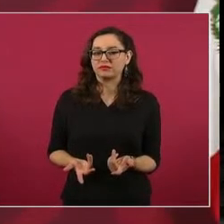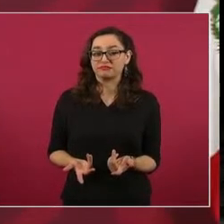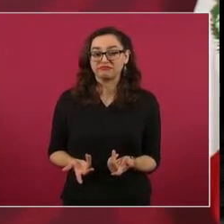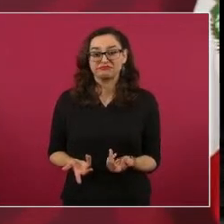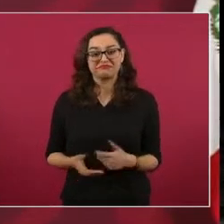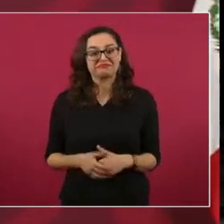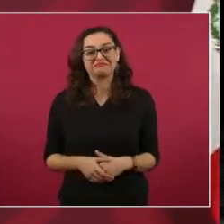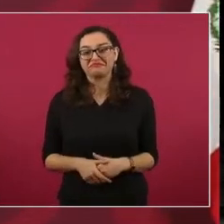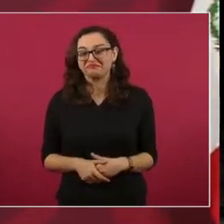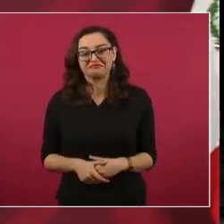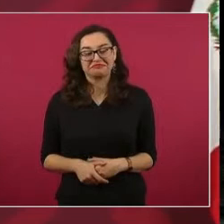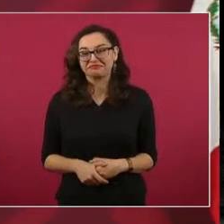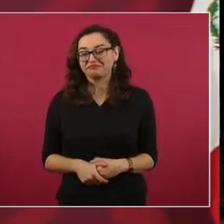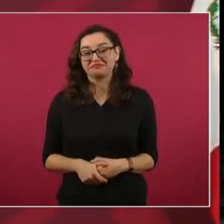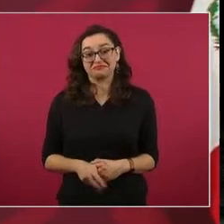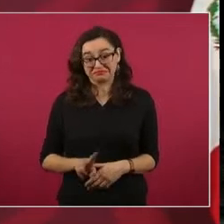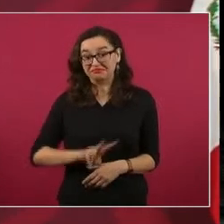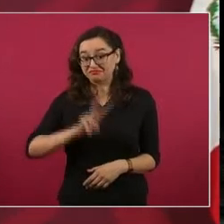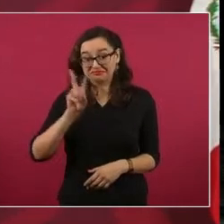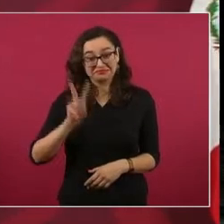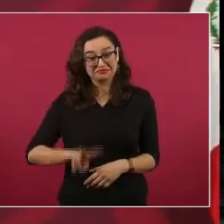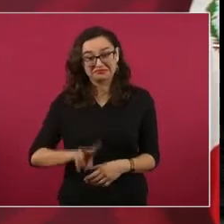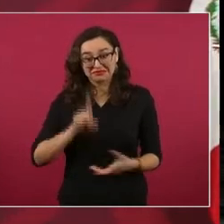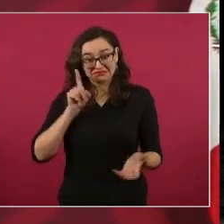eso es lo que está en el fondo